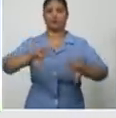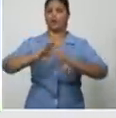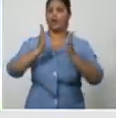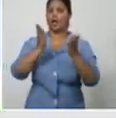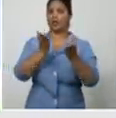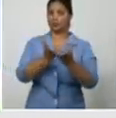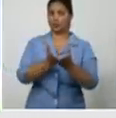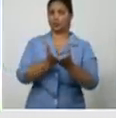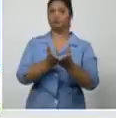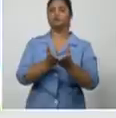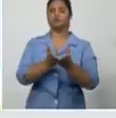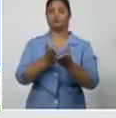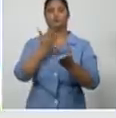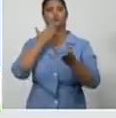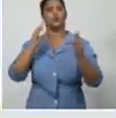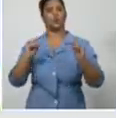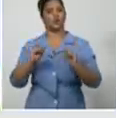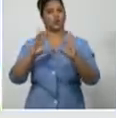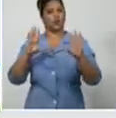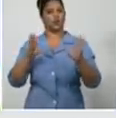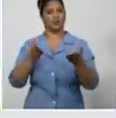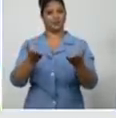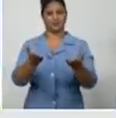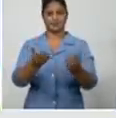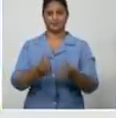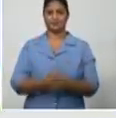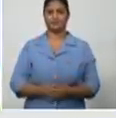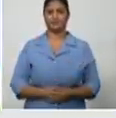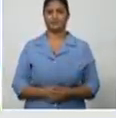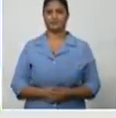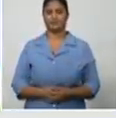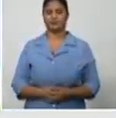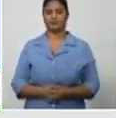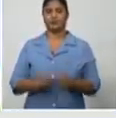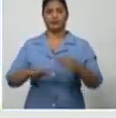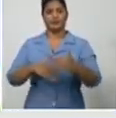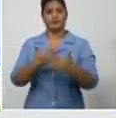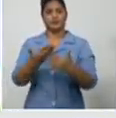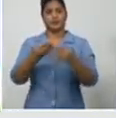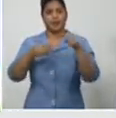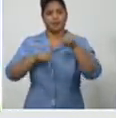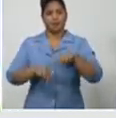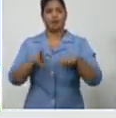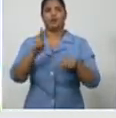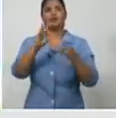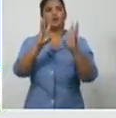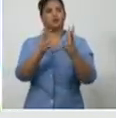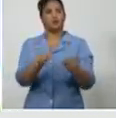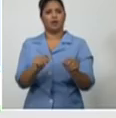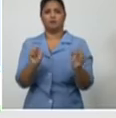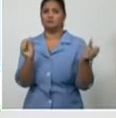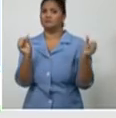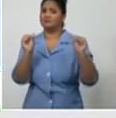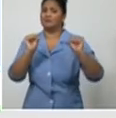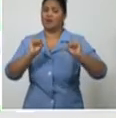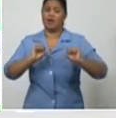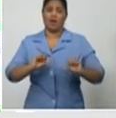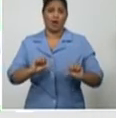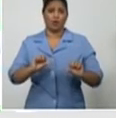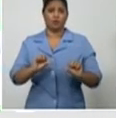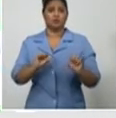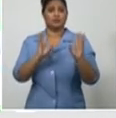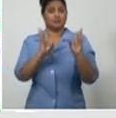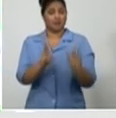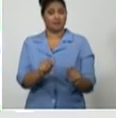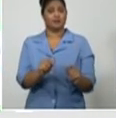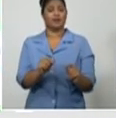escuchan la información. ¿Cómo se comporta el día hoy? Hoy con muy malos resultados. Realmente es una situación que